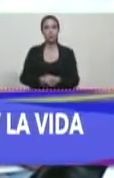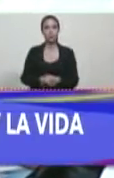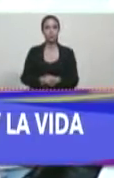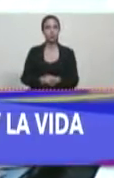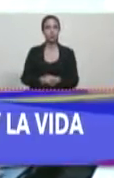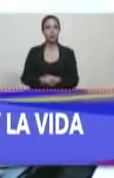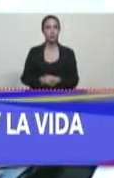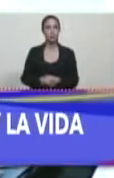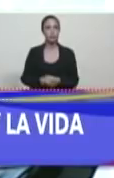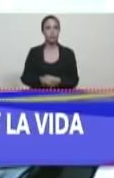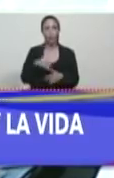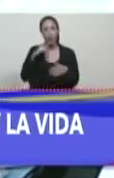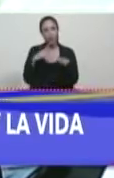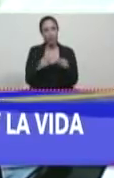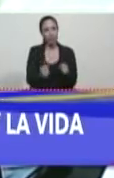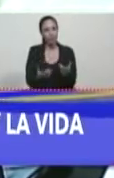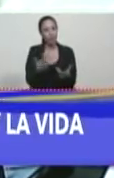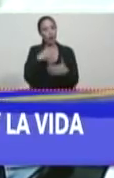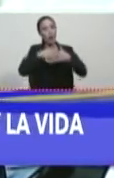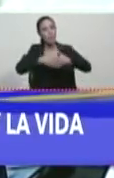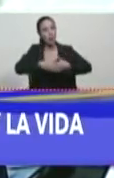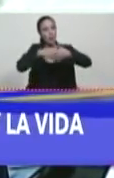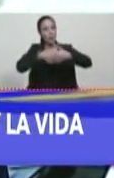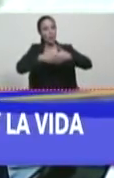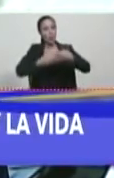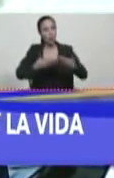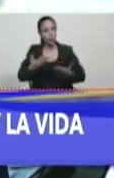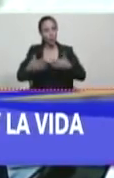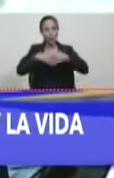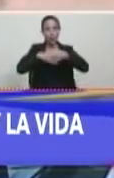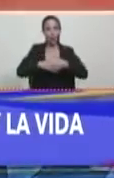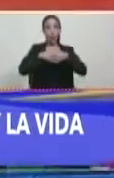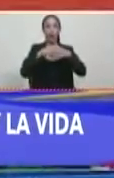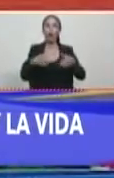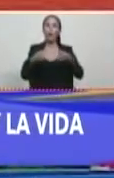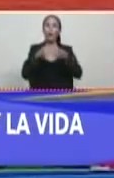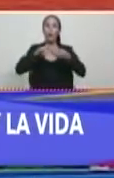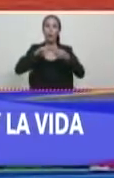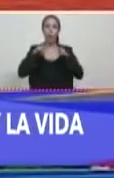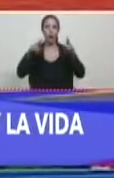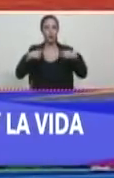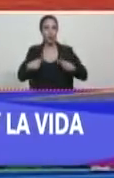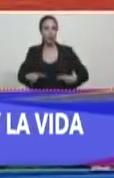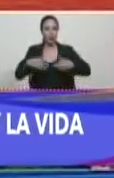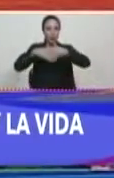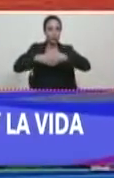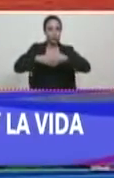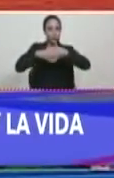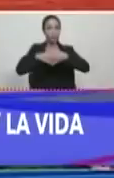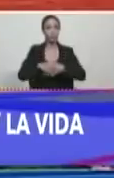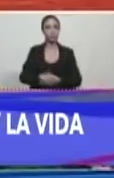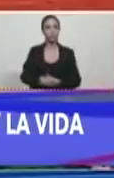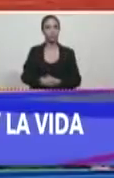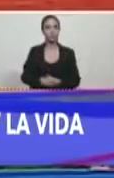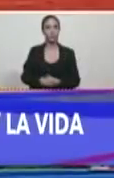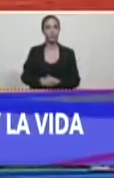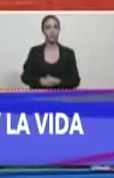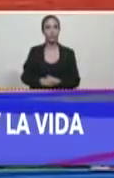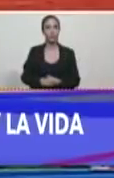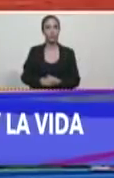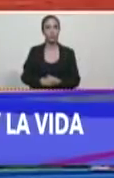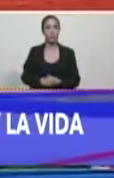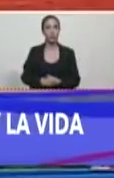Para extender la mano solidaria, como lo hace el Movimiento por la Paz y la Vida. Yo quiero, de